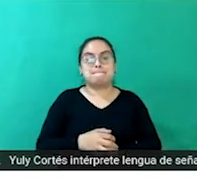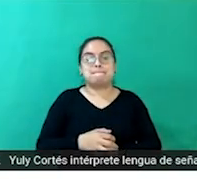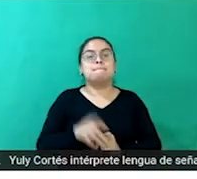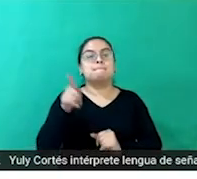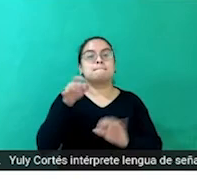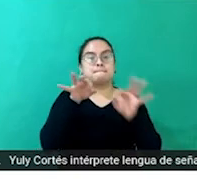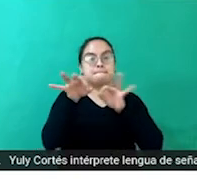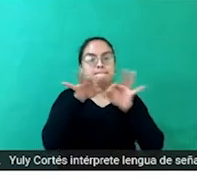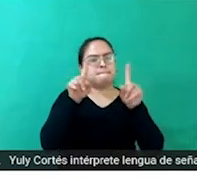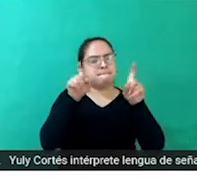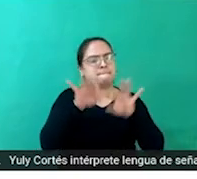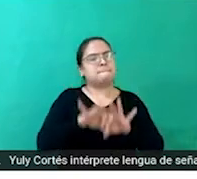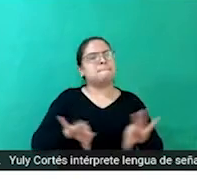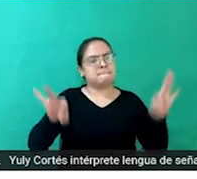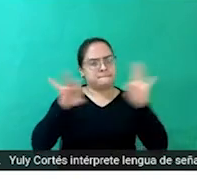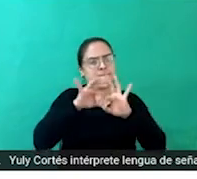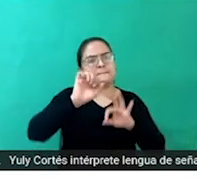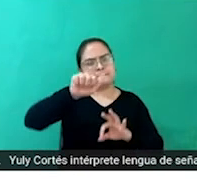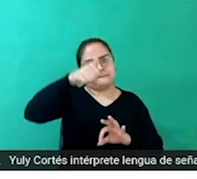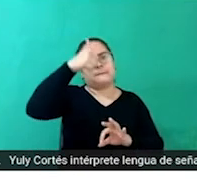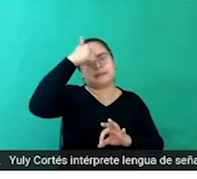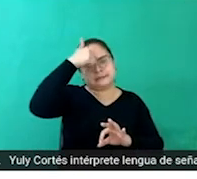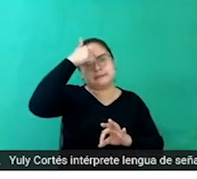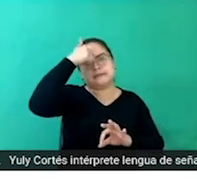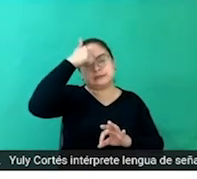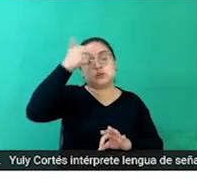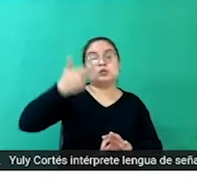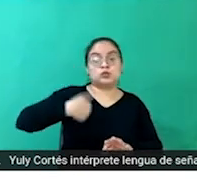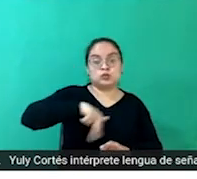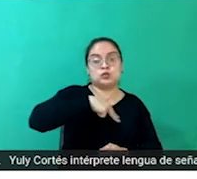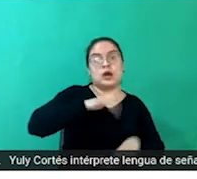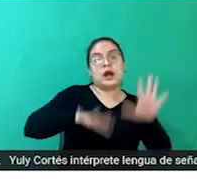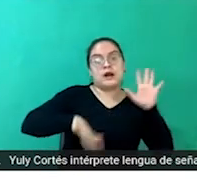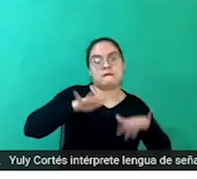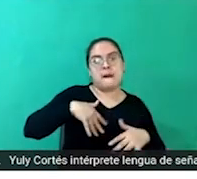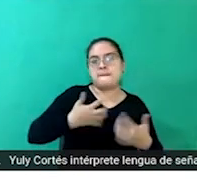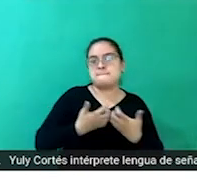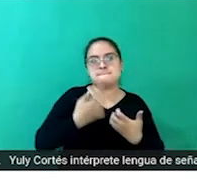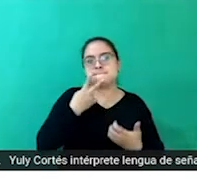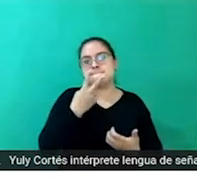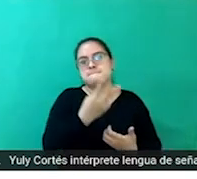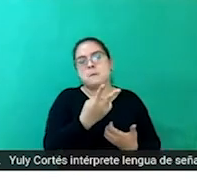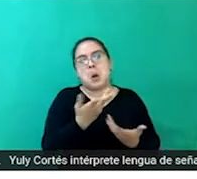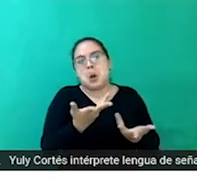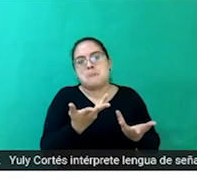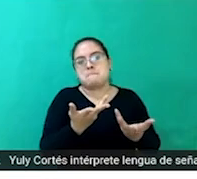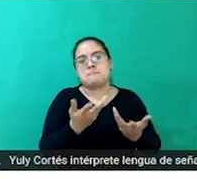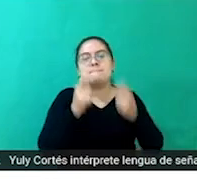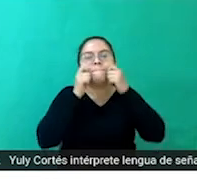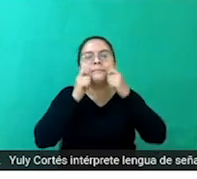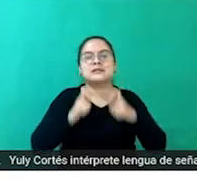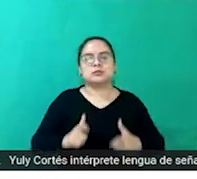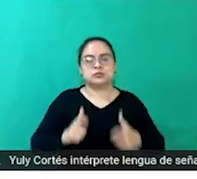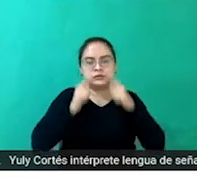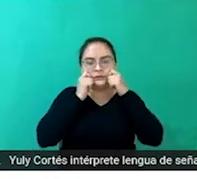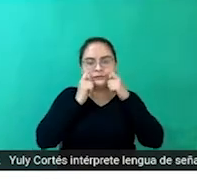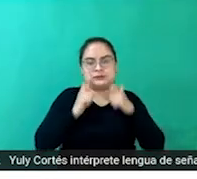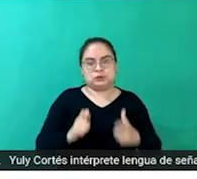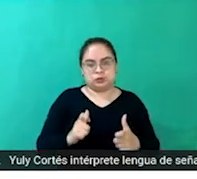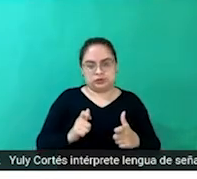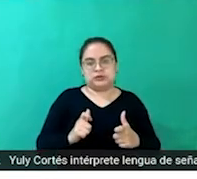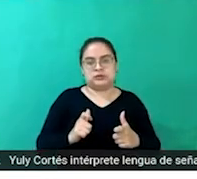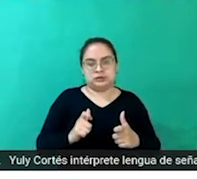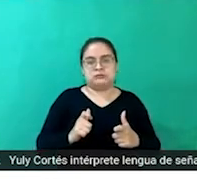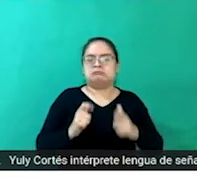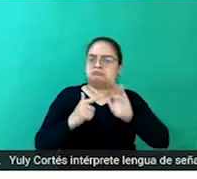aspecto realmente muy relevante y algo que para nosotros a veces es desconocido, el factor humano. En toda esta presentación